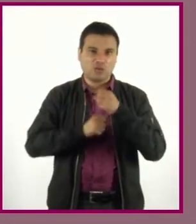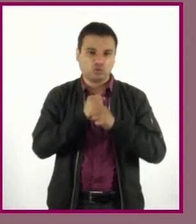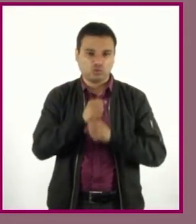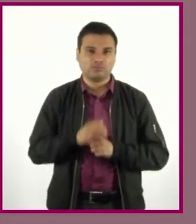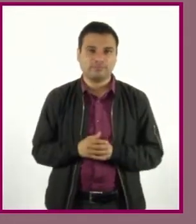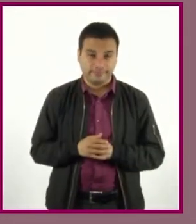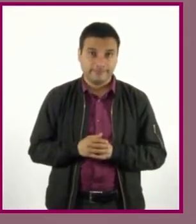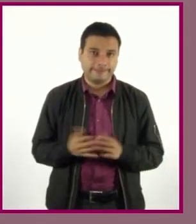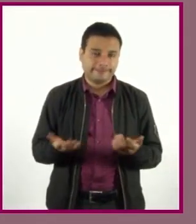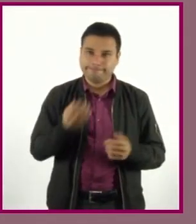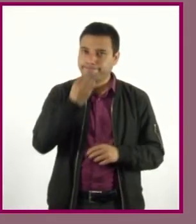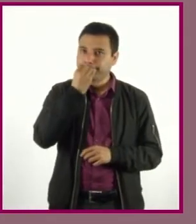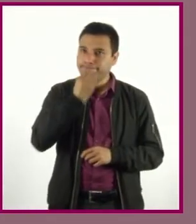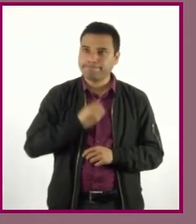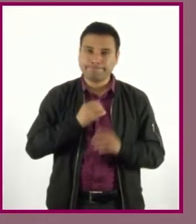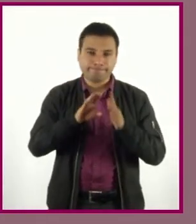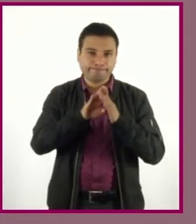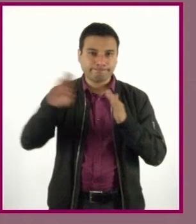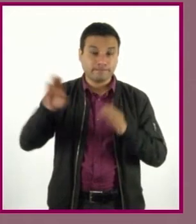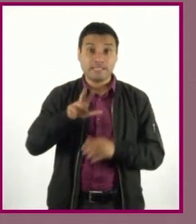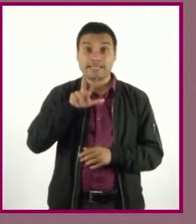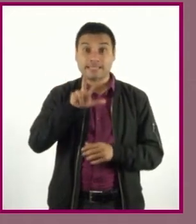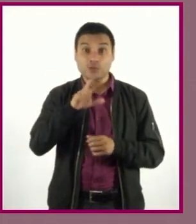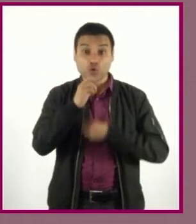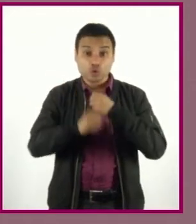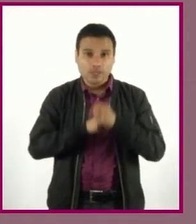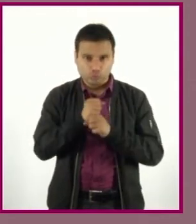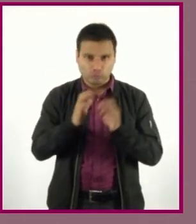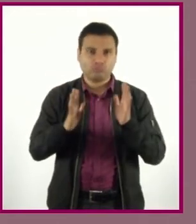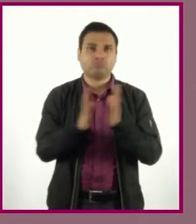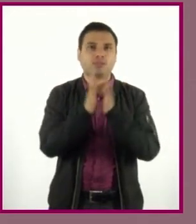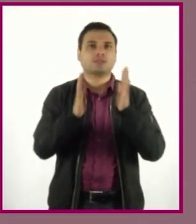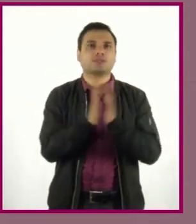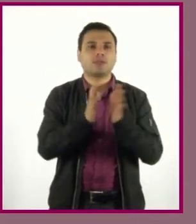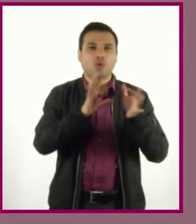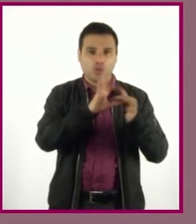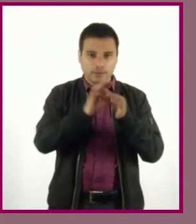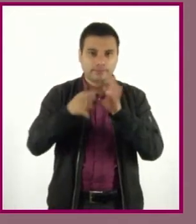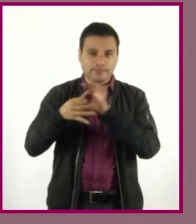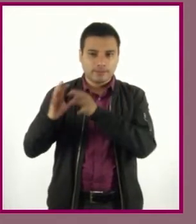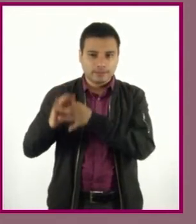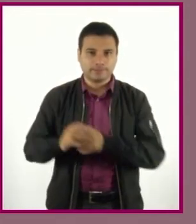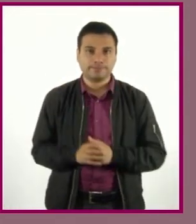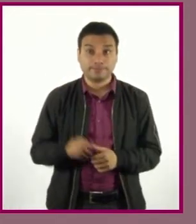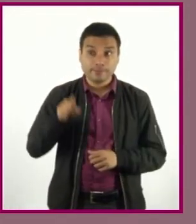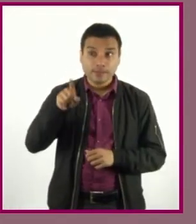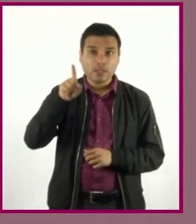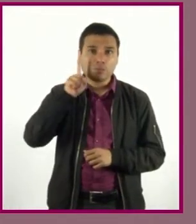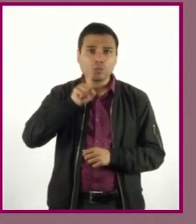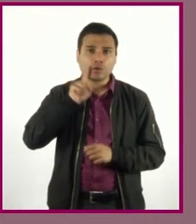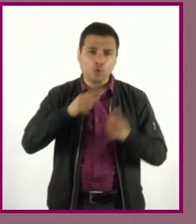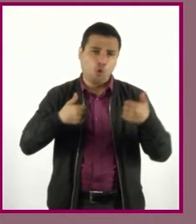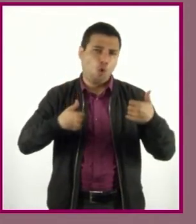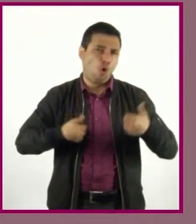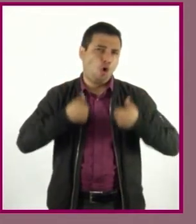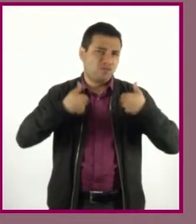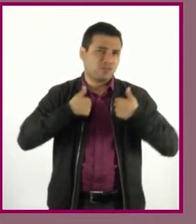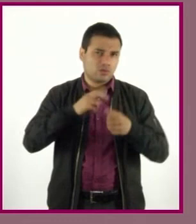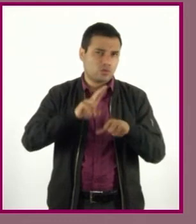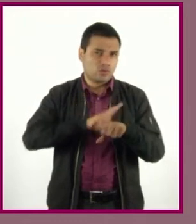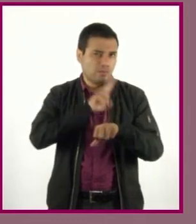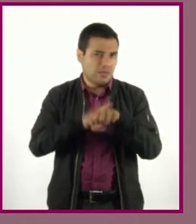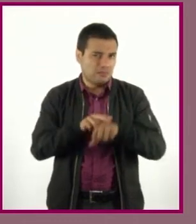en refugiada y a los 18 en competidora olímpica. Ella era una adolescente como cualquier